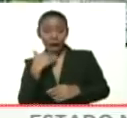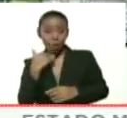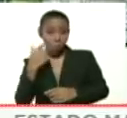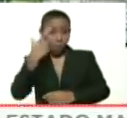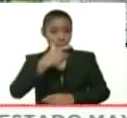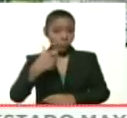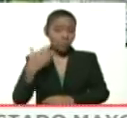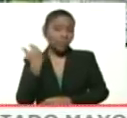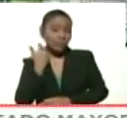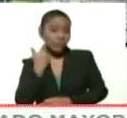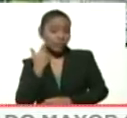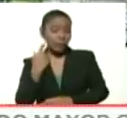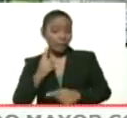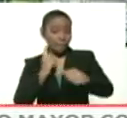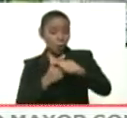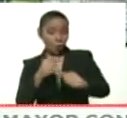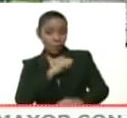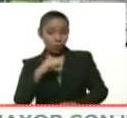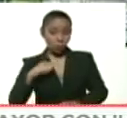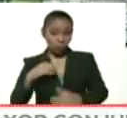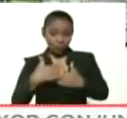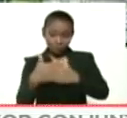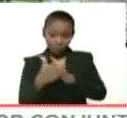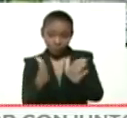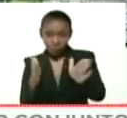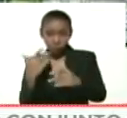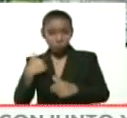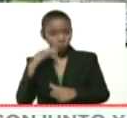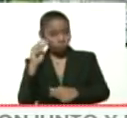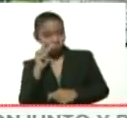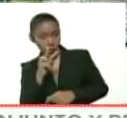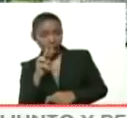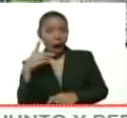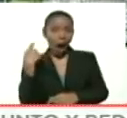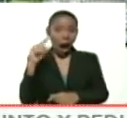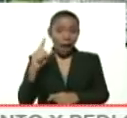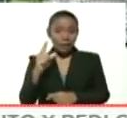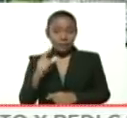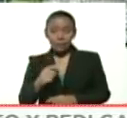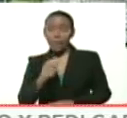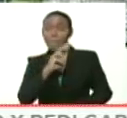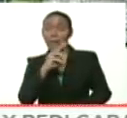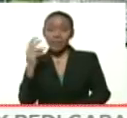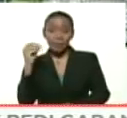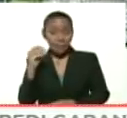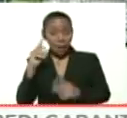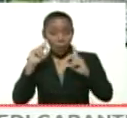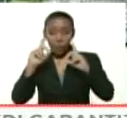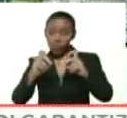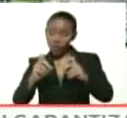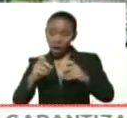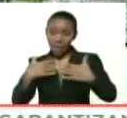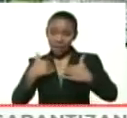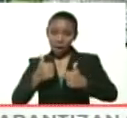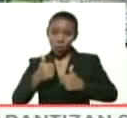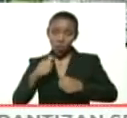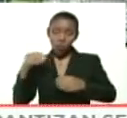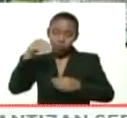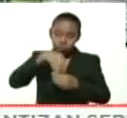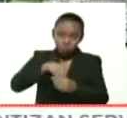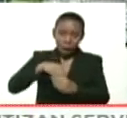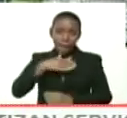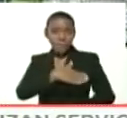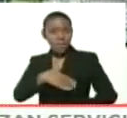despistaje personalizado, ampliado. Tenemos más, casi 20.000 profesionales de salud entre la misión médica